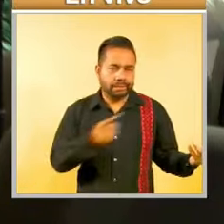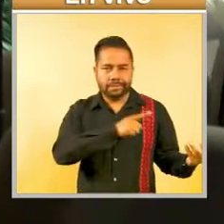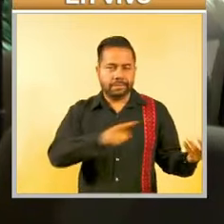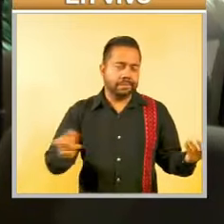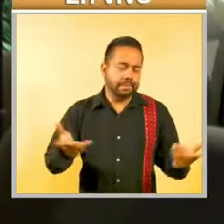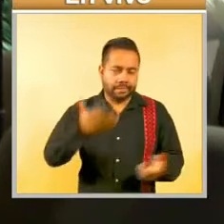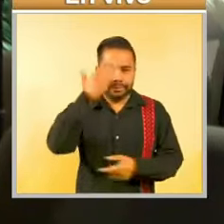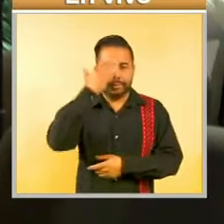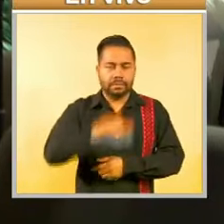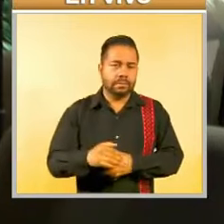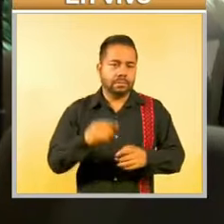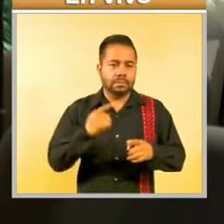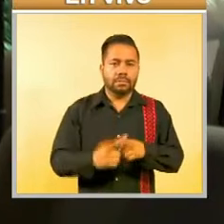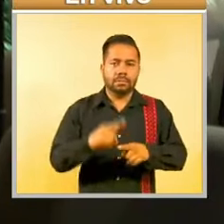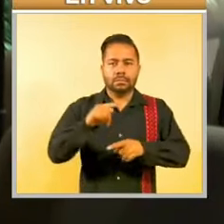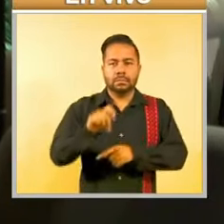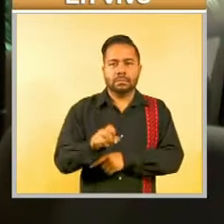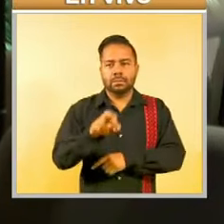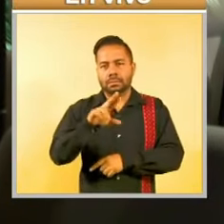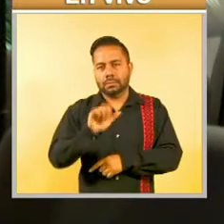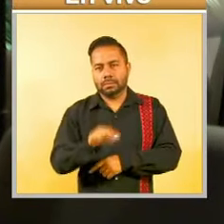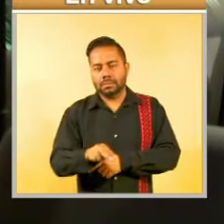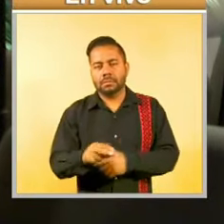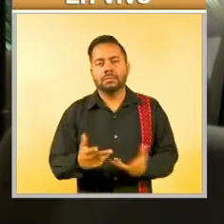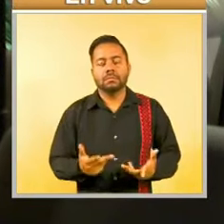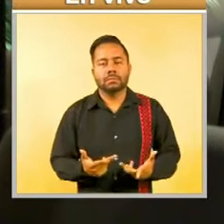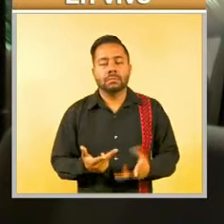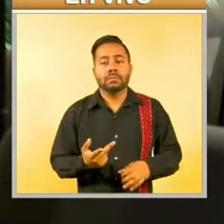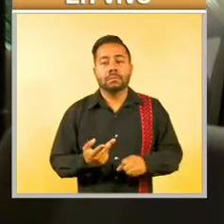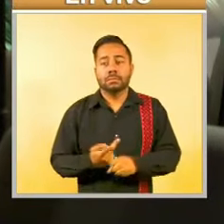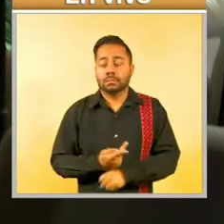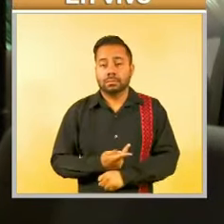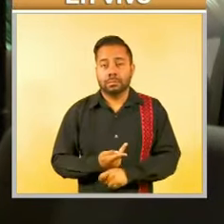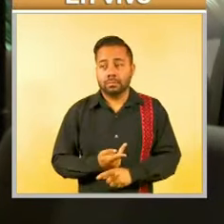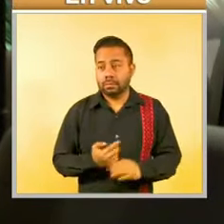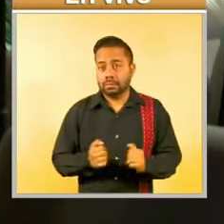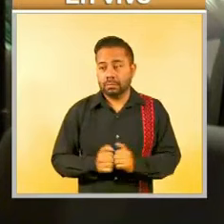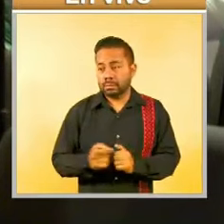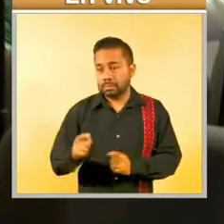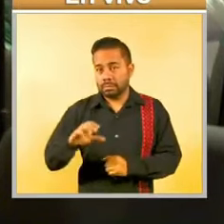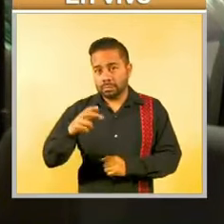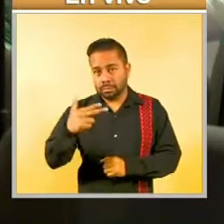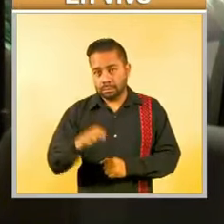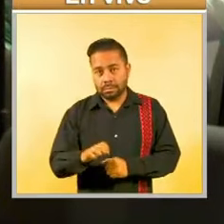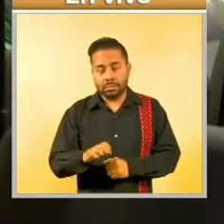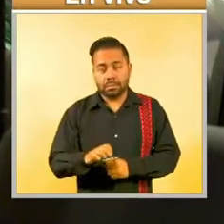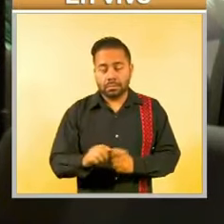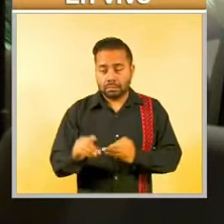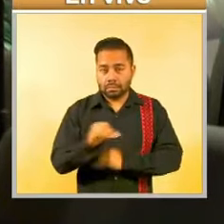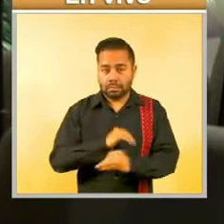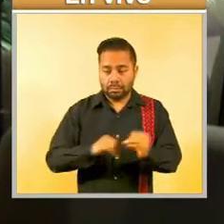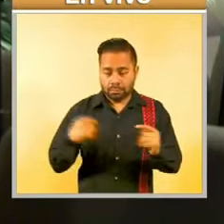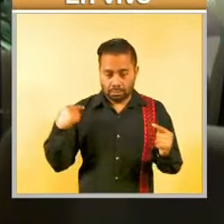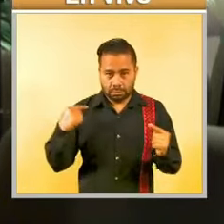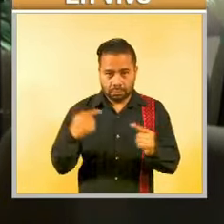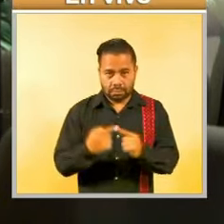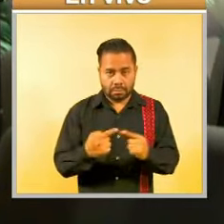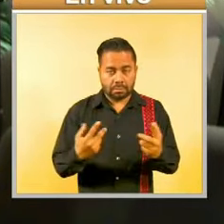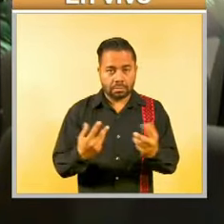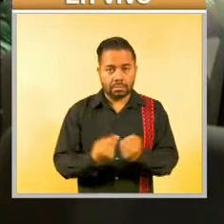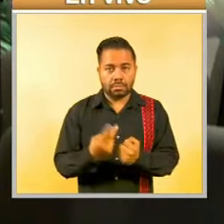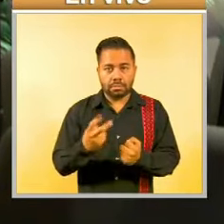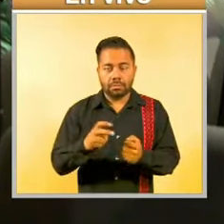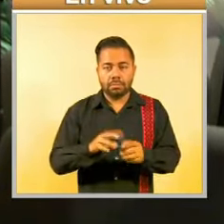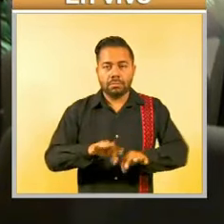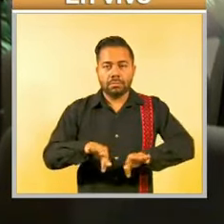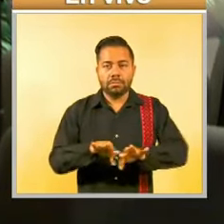sea con los Terán Y qué pasa precisamente con el Che todo esto